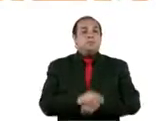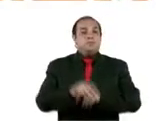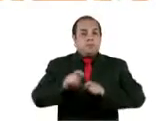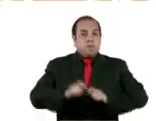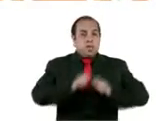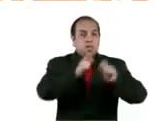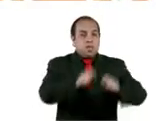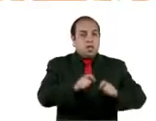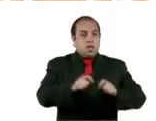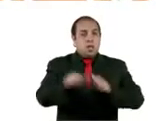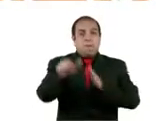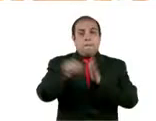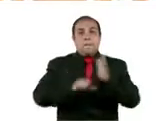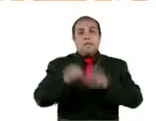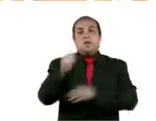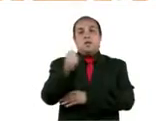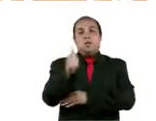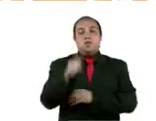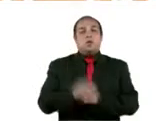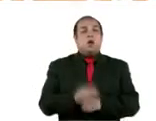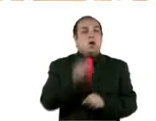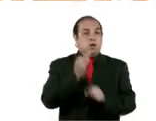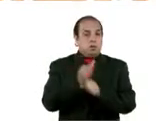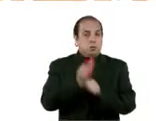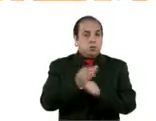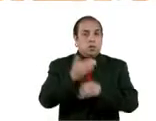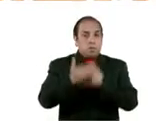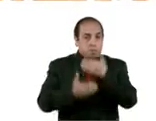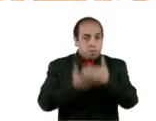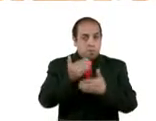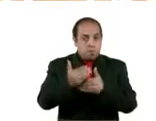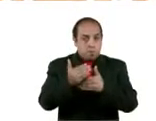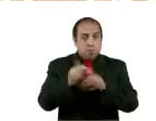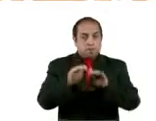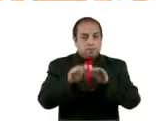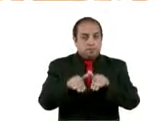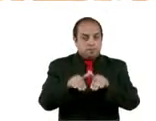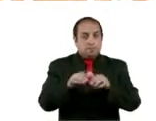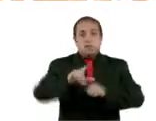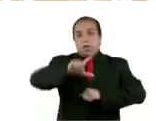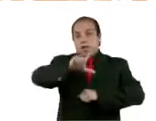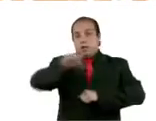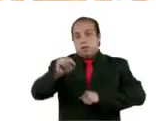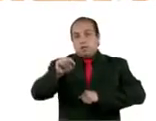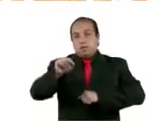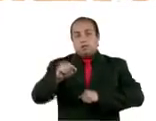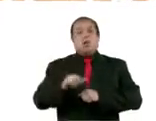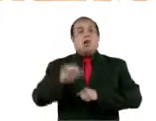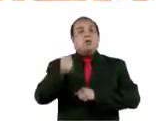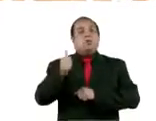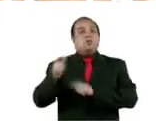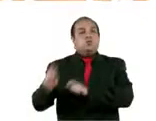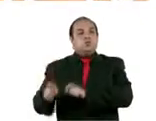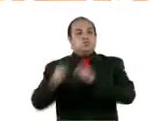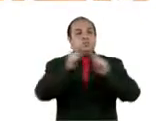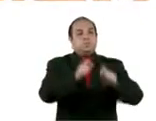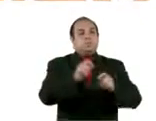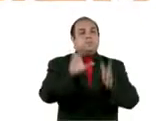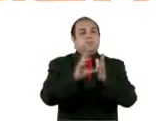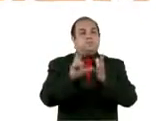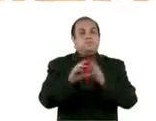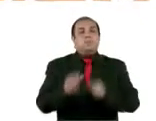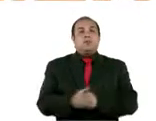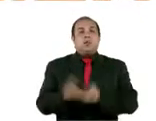dando a partir del mes de agosto. En este momento es el proceso de registro y en el mes de agosto se otorgarán. Además de la